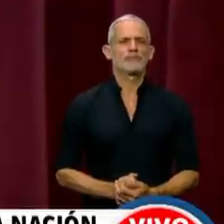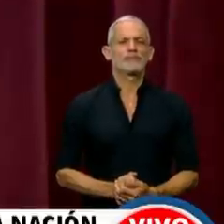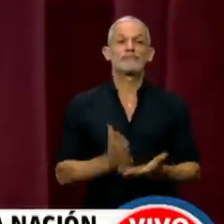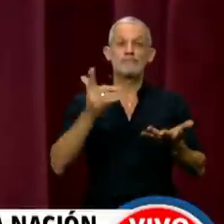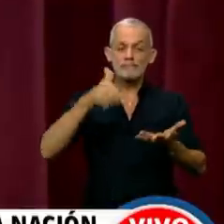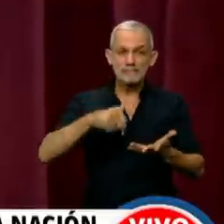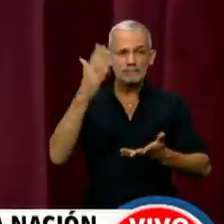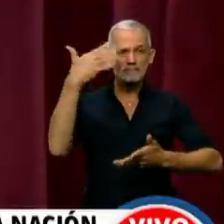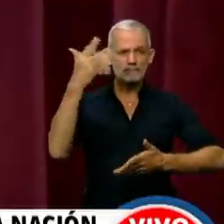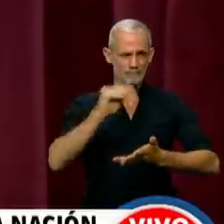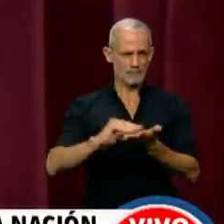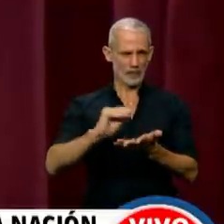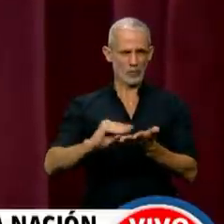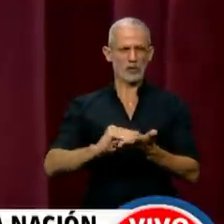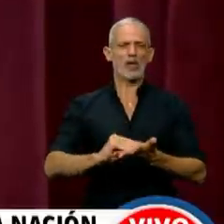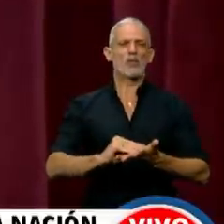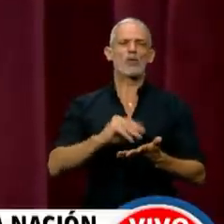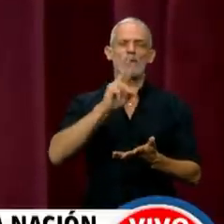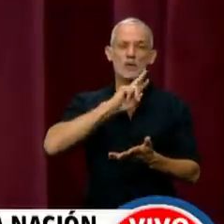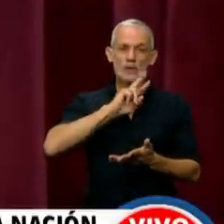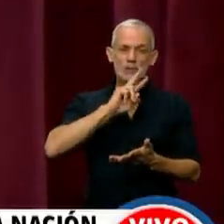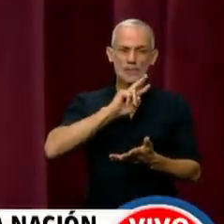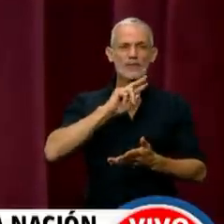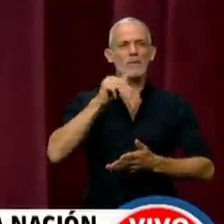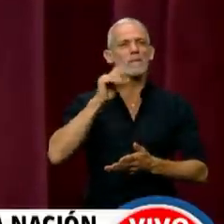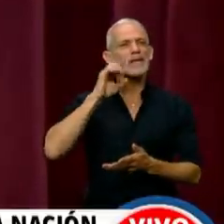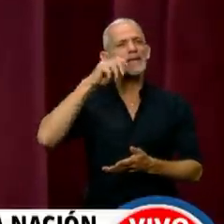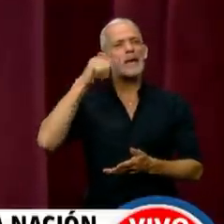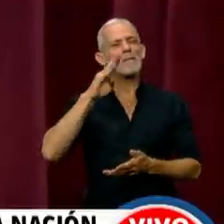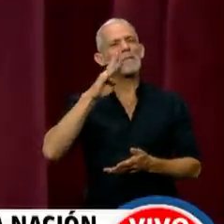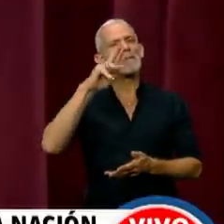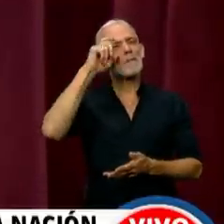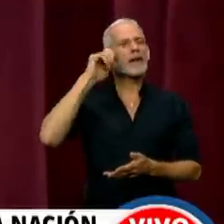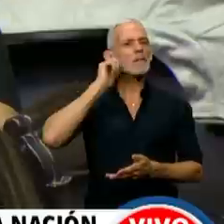en el uso de la palabra la diputada miriam bregman